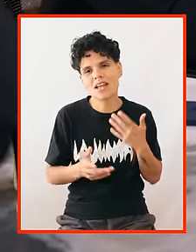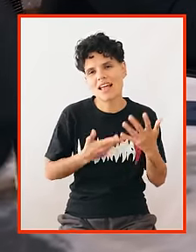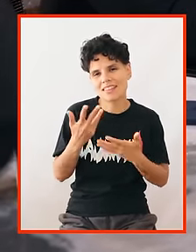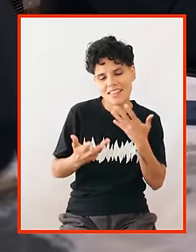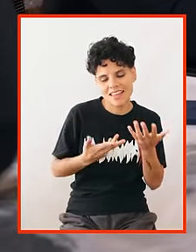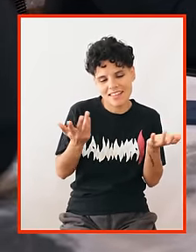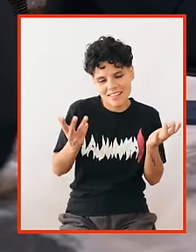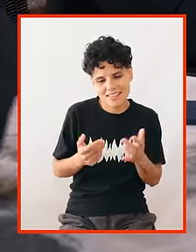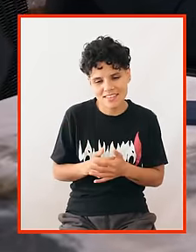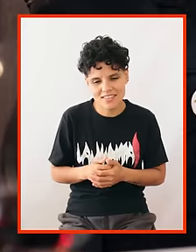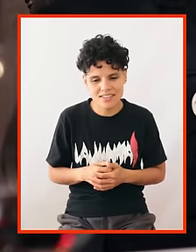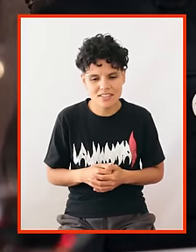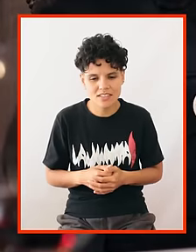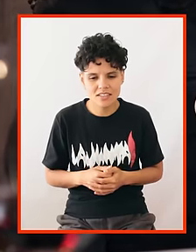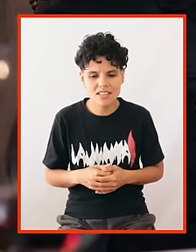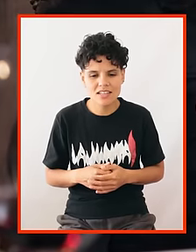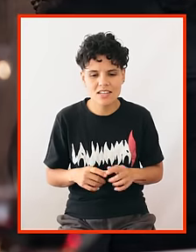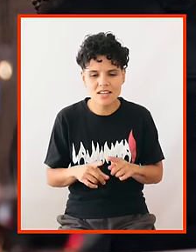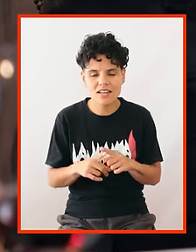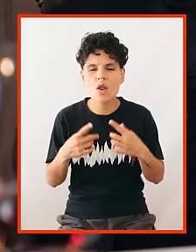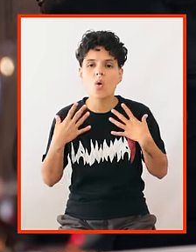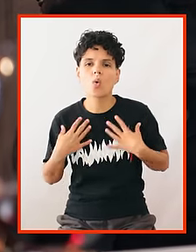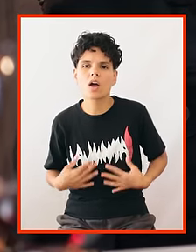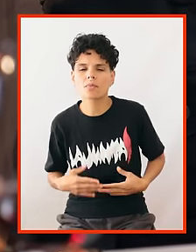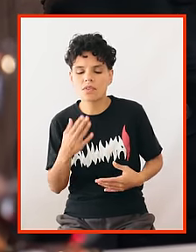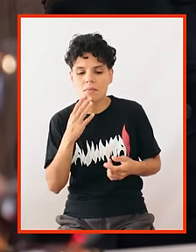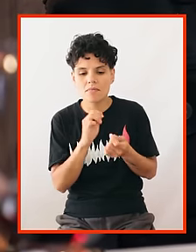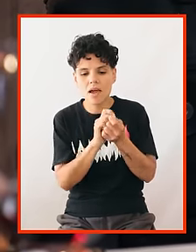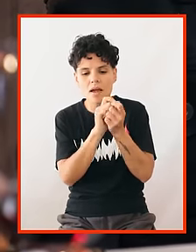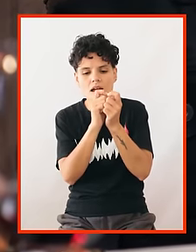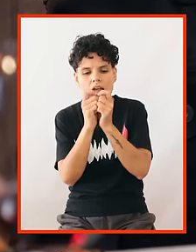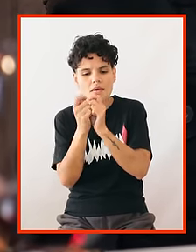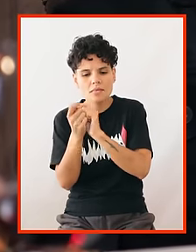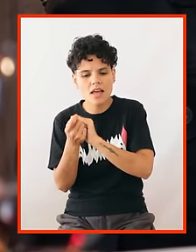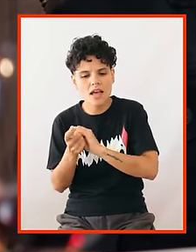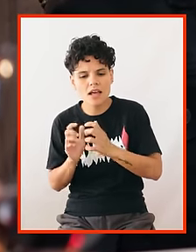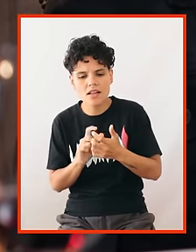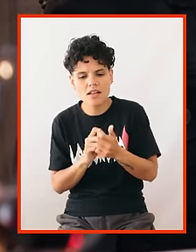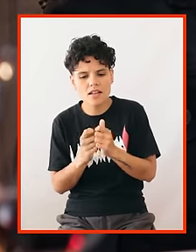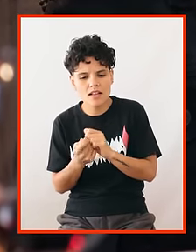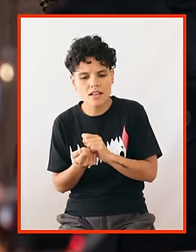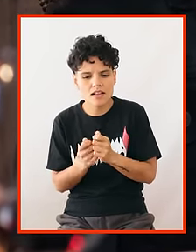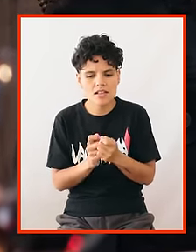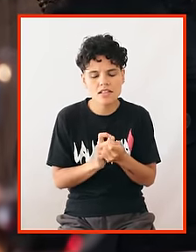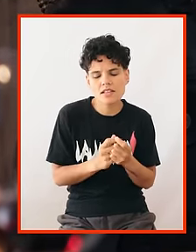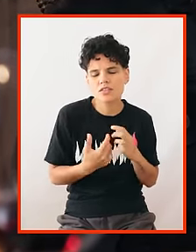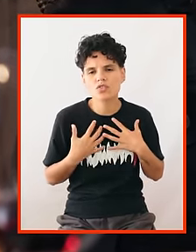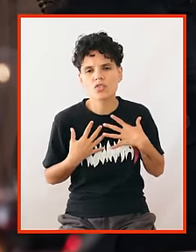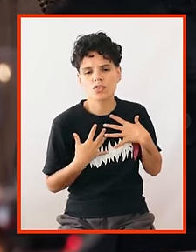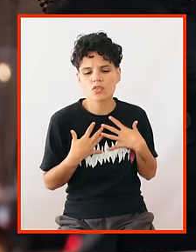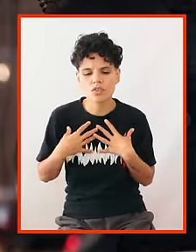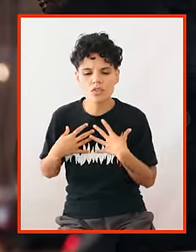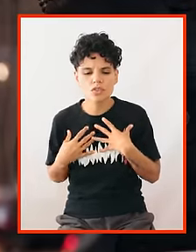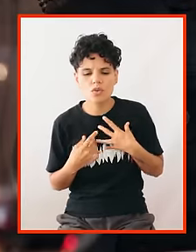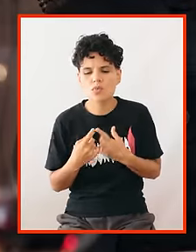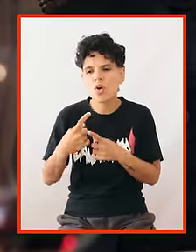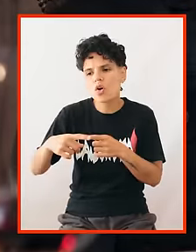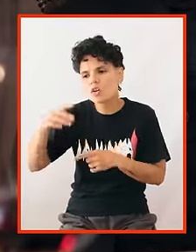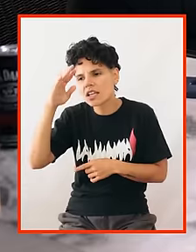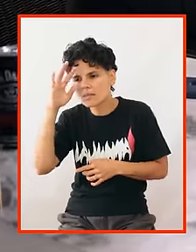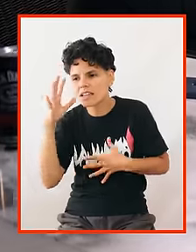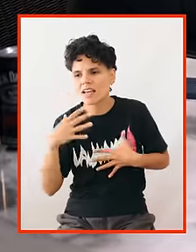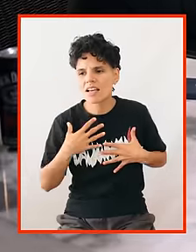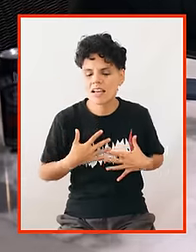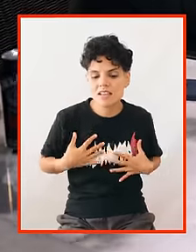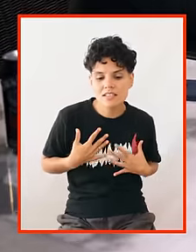Si no tocaría la batería, si te pasa ahora. El cuerpo de uno va mutando, ¿cachai? Entonces le tenés que vaya acomodando con otra experiencia, con